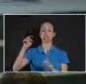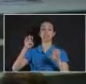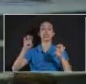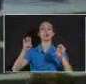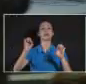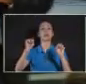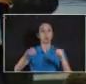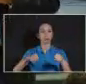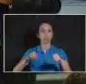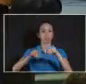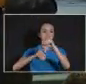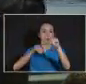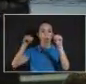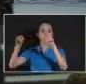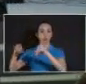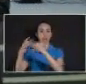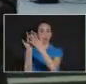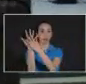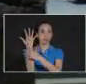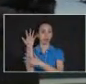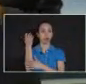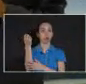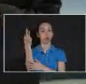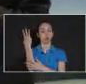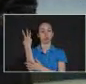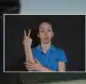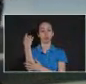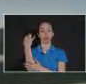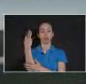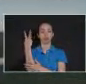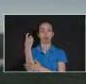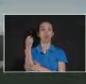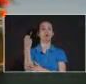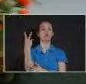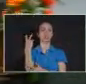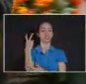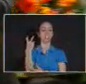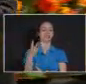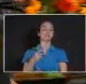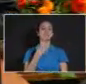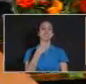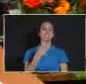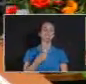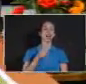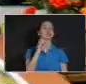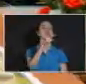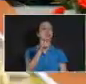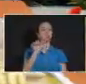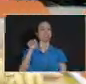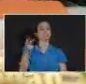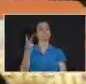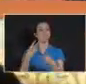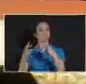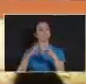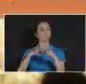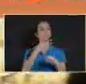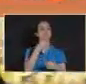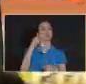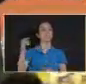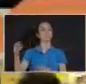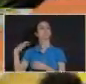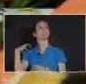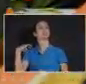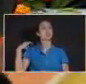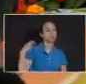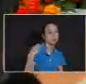mano. Y entonces le dice: ala, entonces tú si vienes de parte de Dios, te invito al palacio, ven conmigo, vamos a